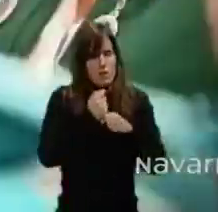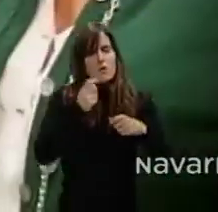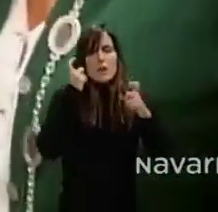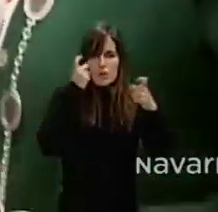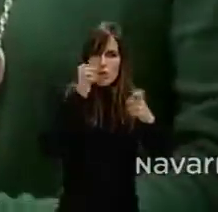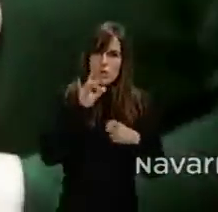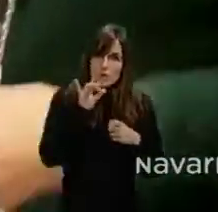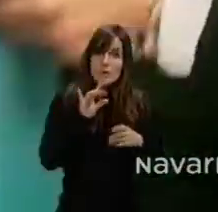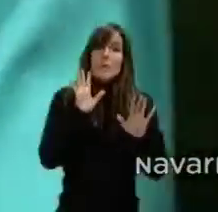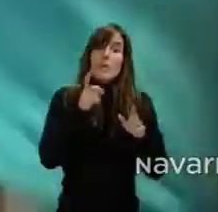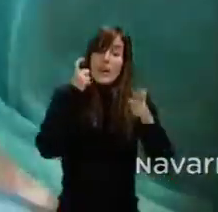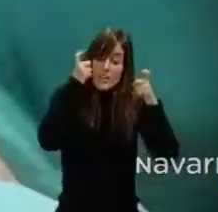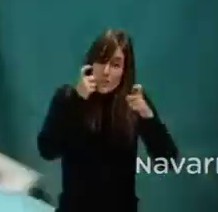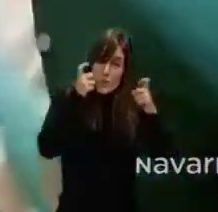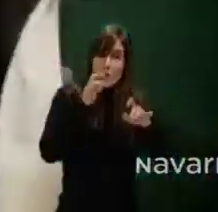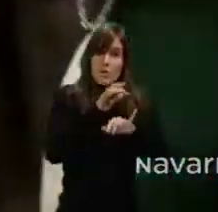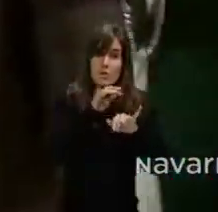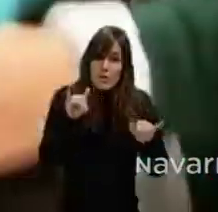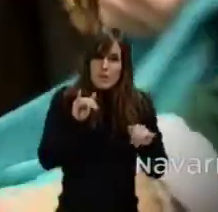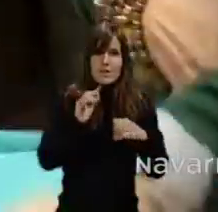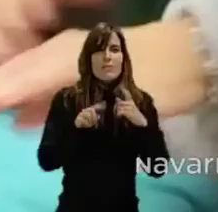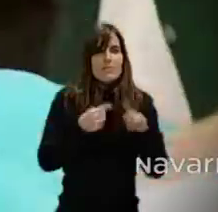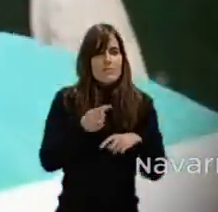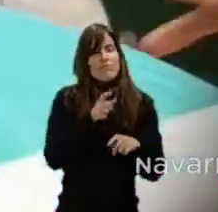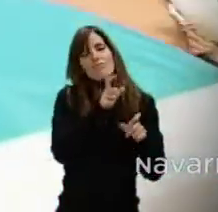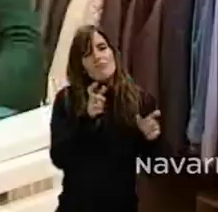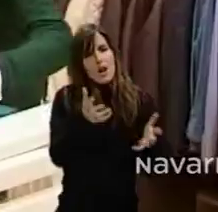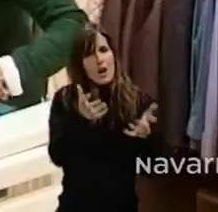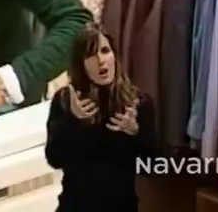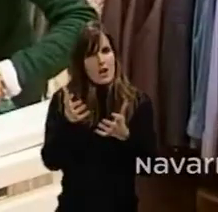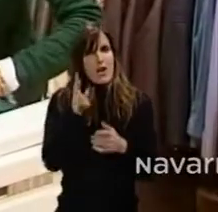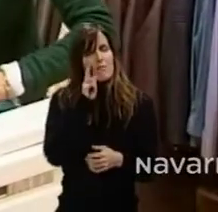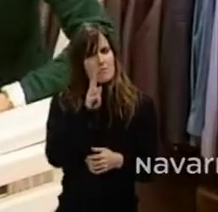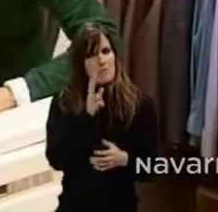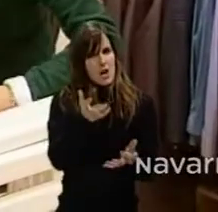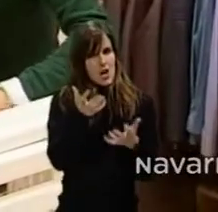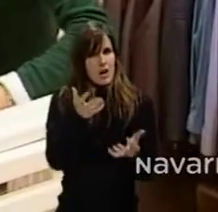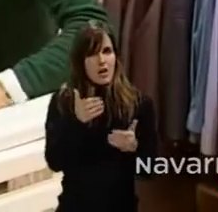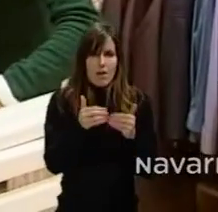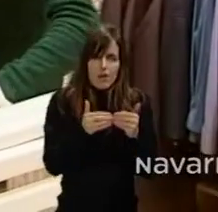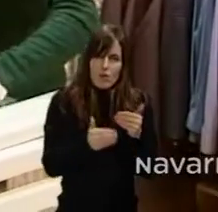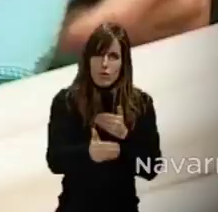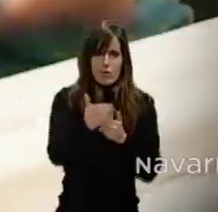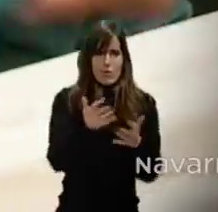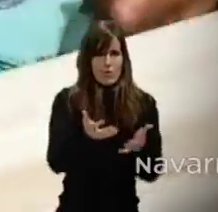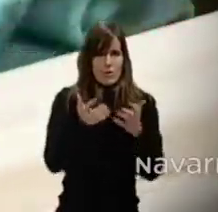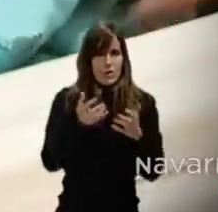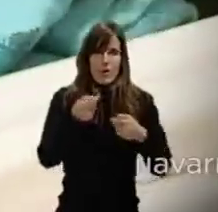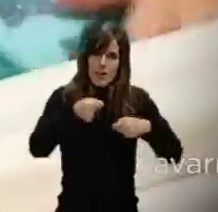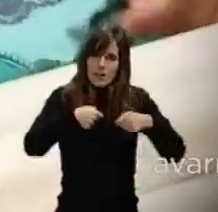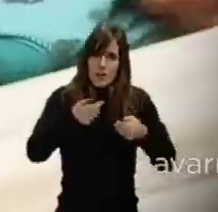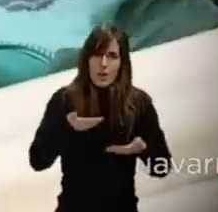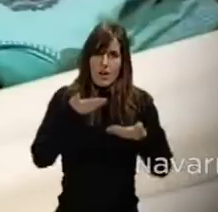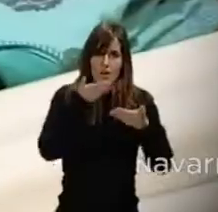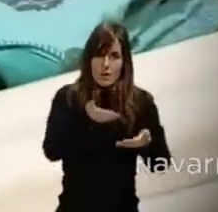queremos darle a eso es que ese esfuerzo la gente que asista a los cursos lo vea como una inversión una inversión que ayude al